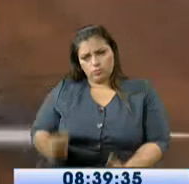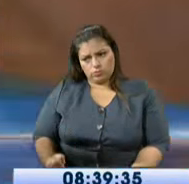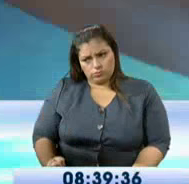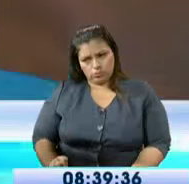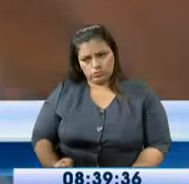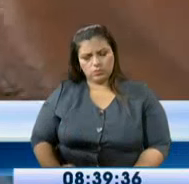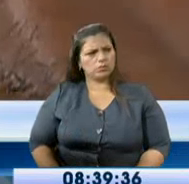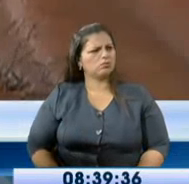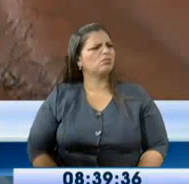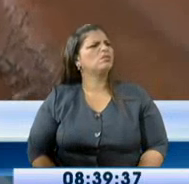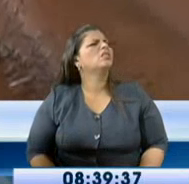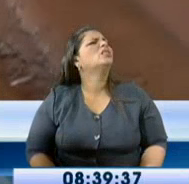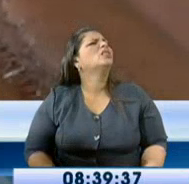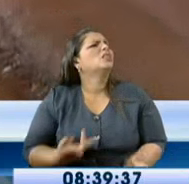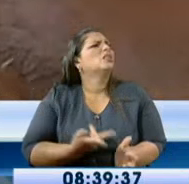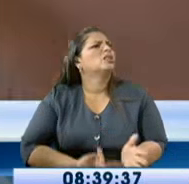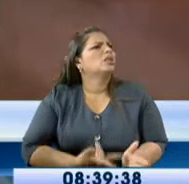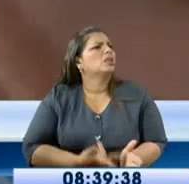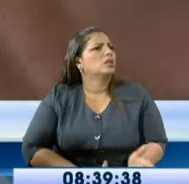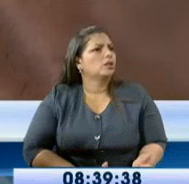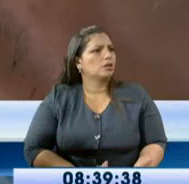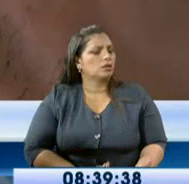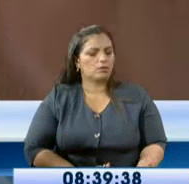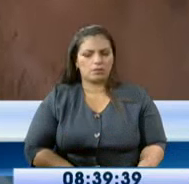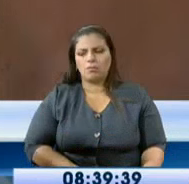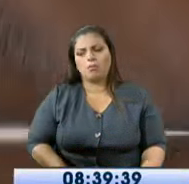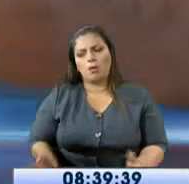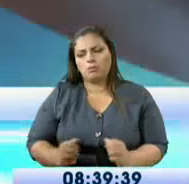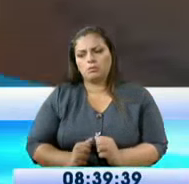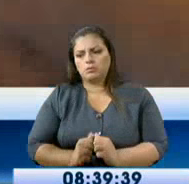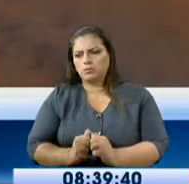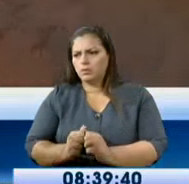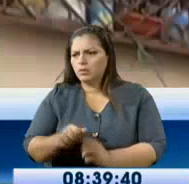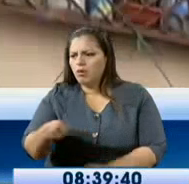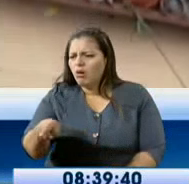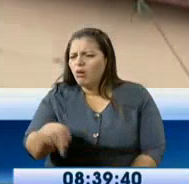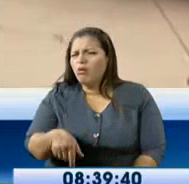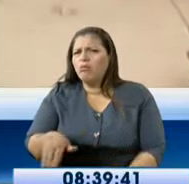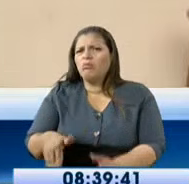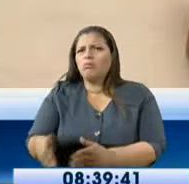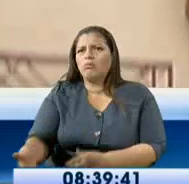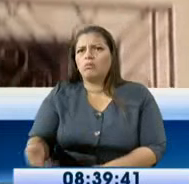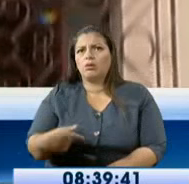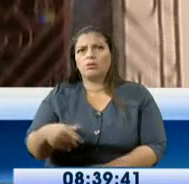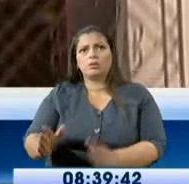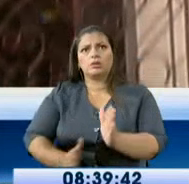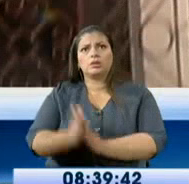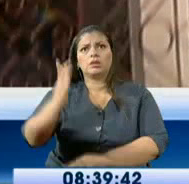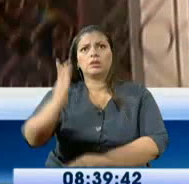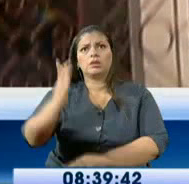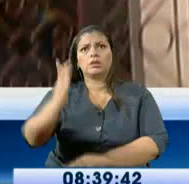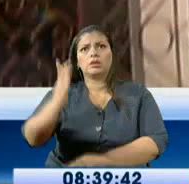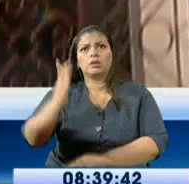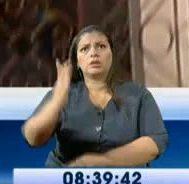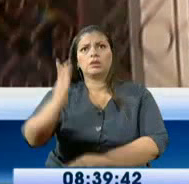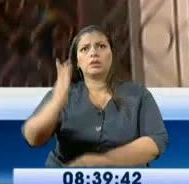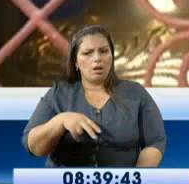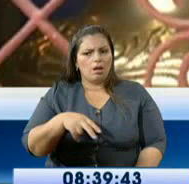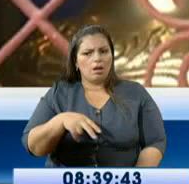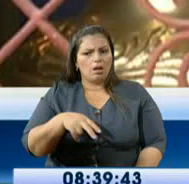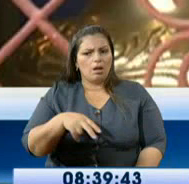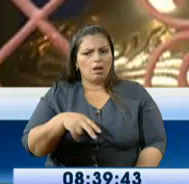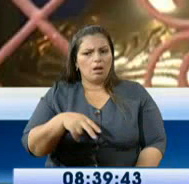frente de un parque del cantón Naranjito. El velorio se lleva a cabo en la casa de una tía, ubicada en